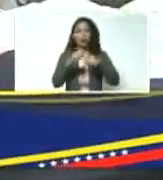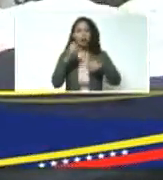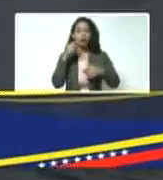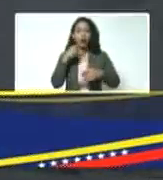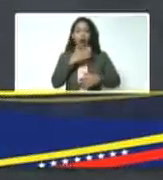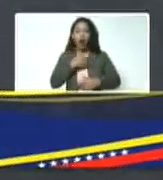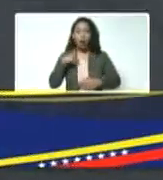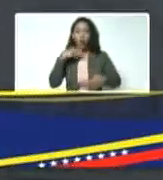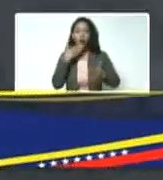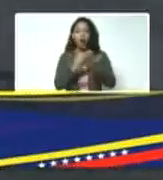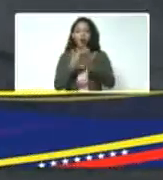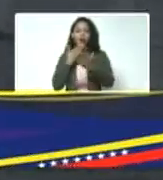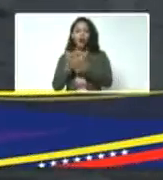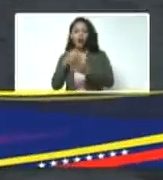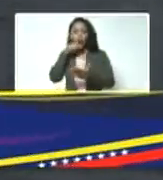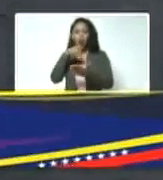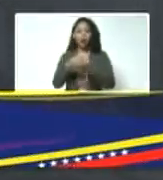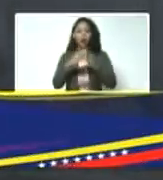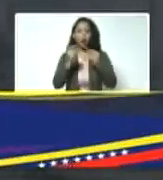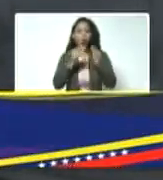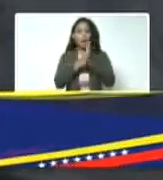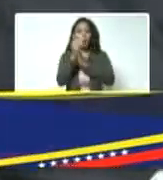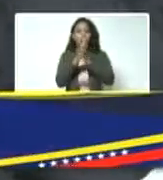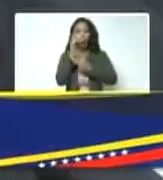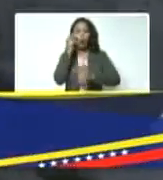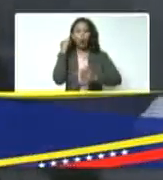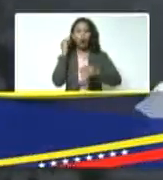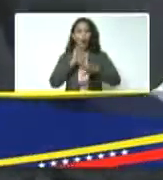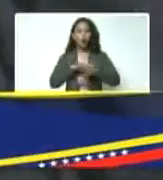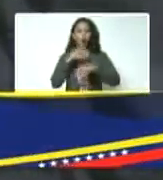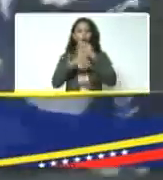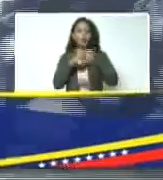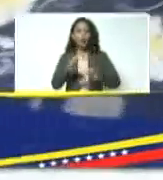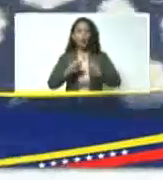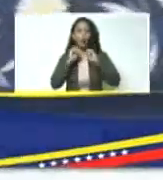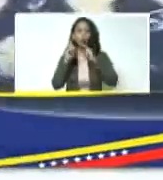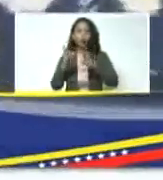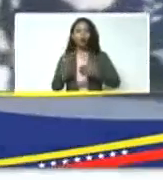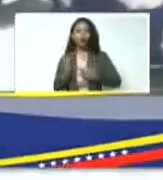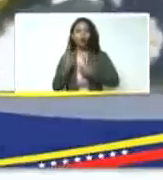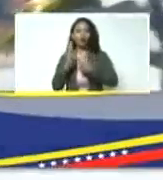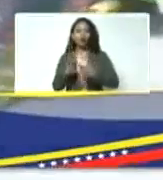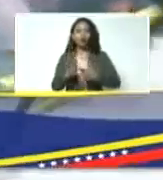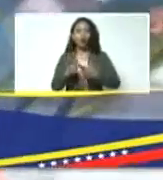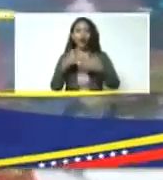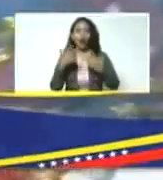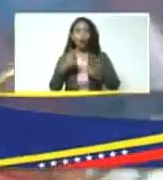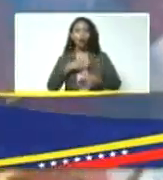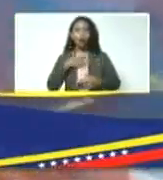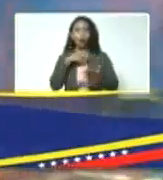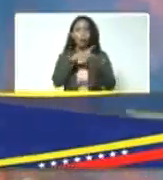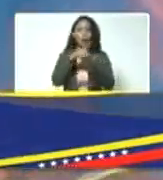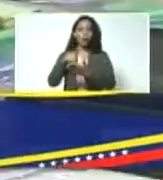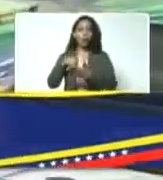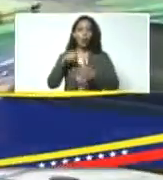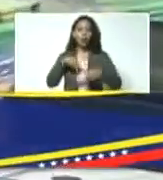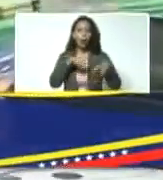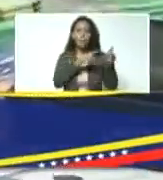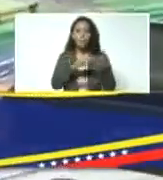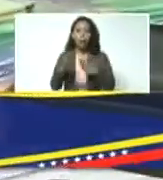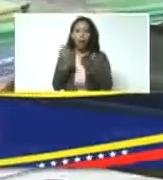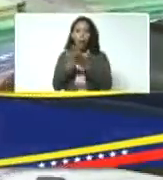queremos agradecerle a nombre de todos los emprendedores y emprendedoras por darnos la oportunidad de poder ser parte de este, de este plan